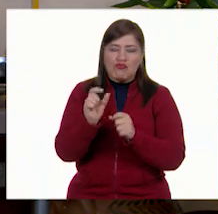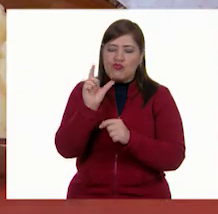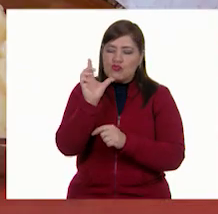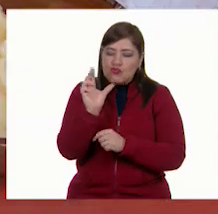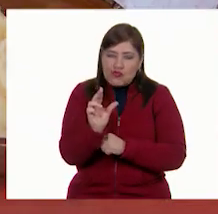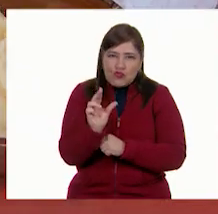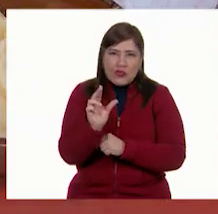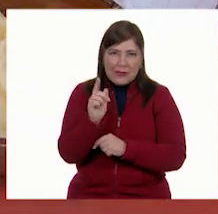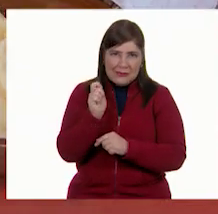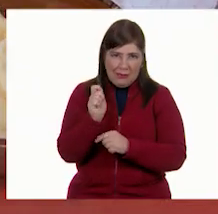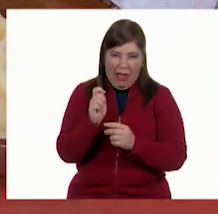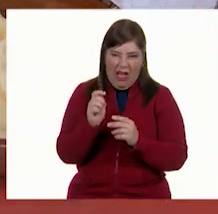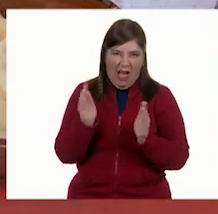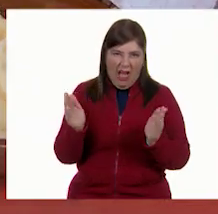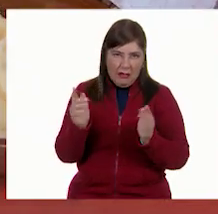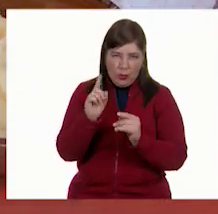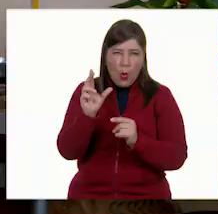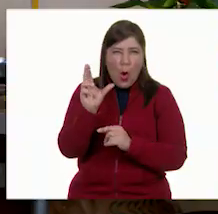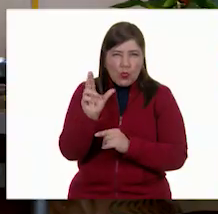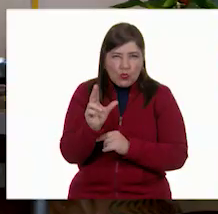pequeñitos.